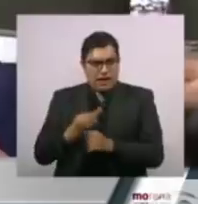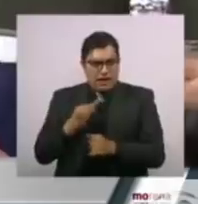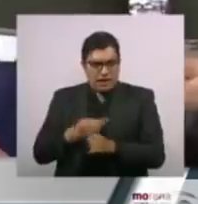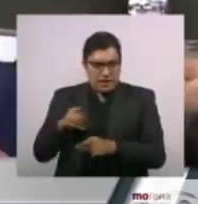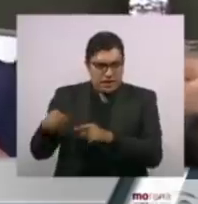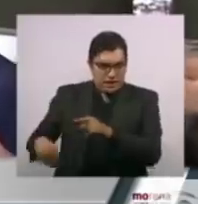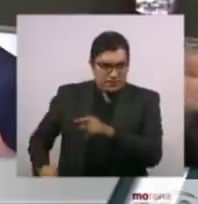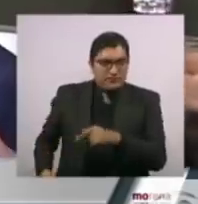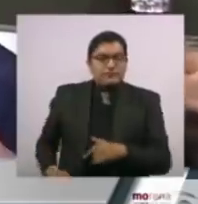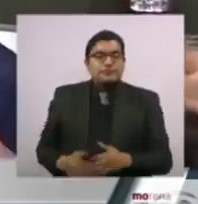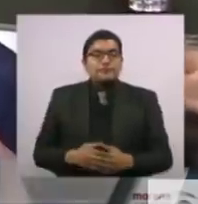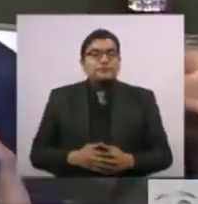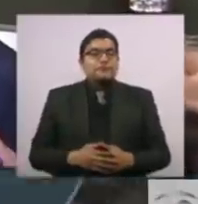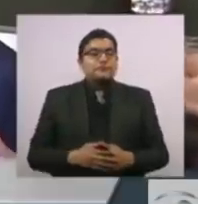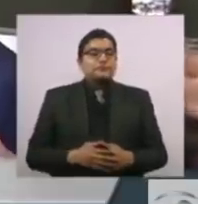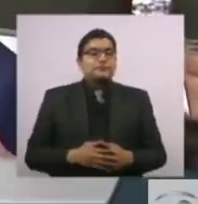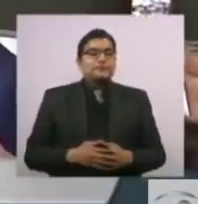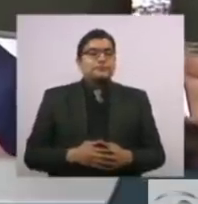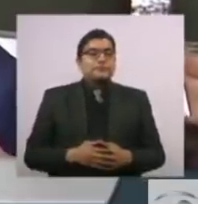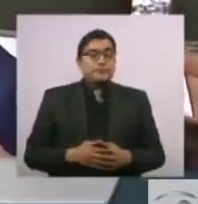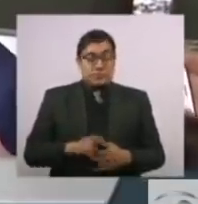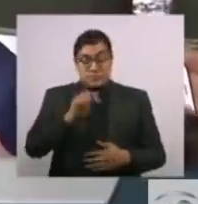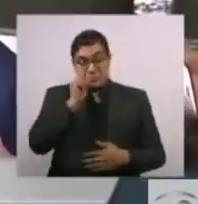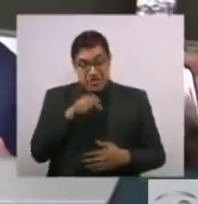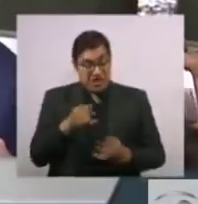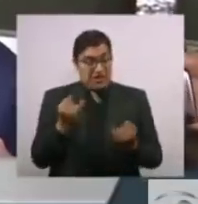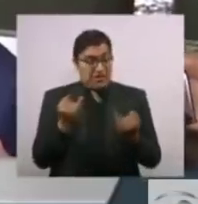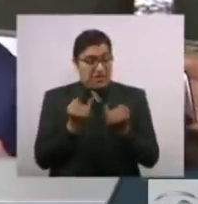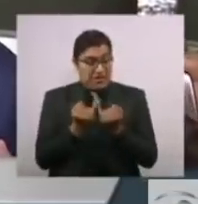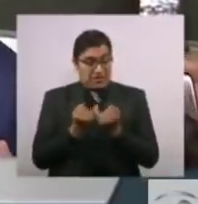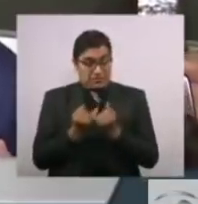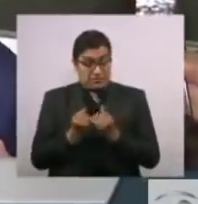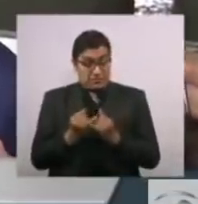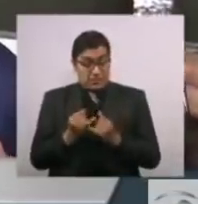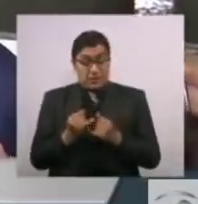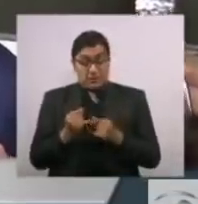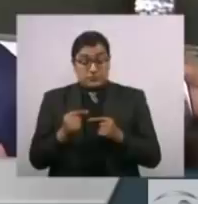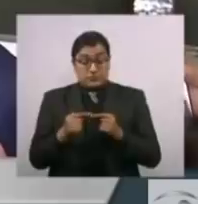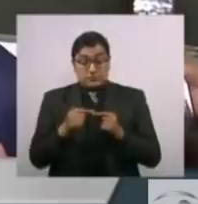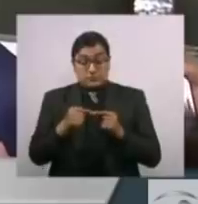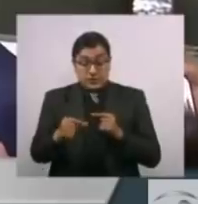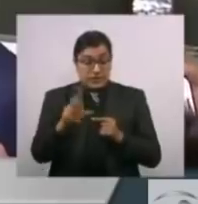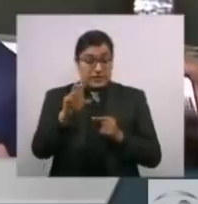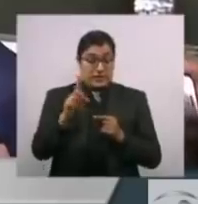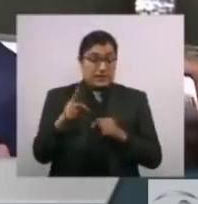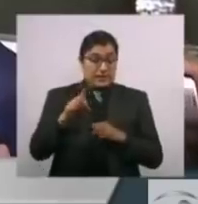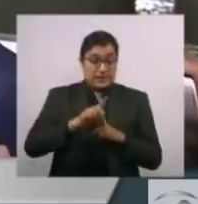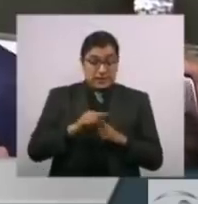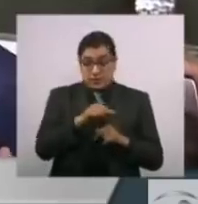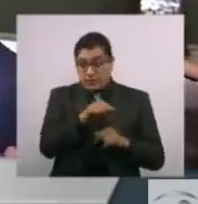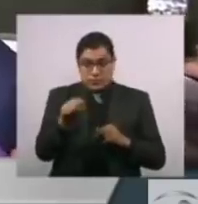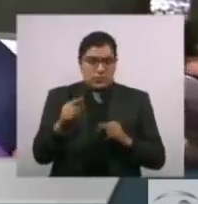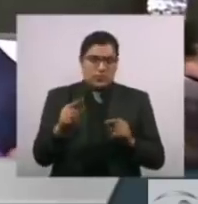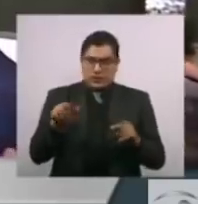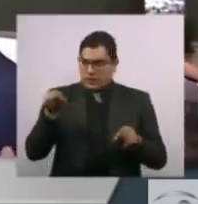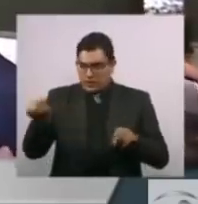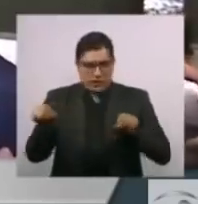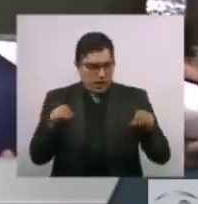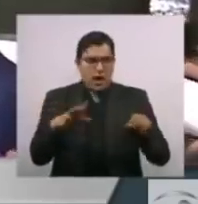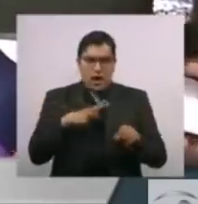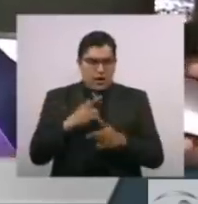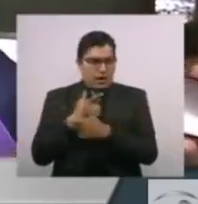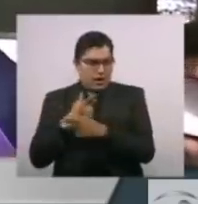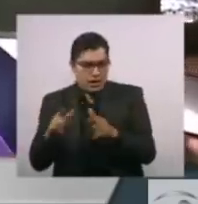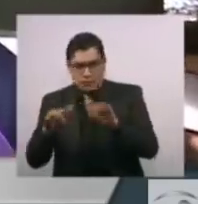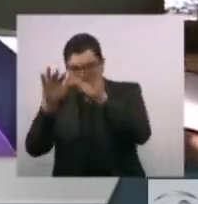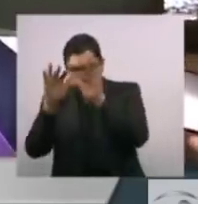el inculpado. A partir de esos, en esos 30 días, las partes pues, tienen libertad para